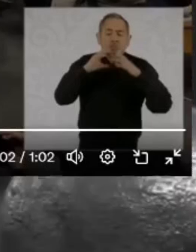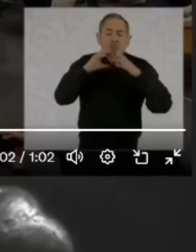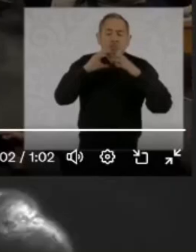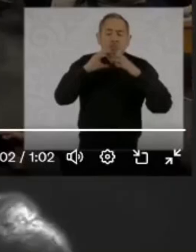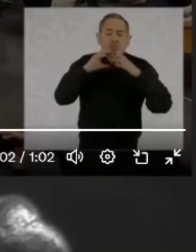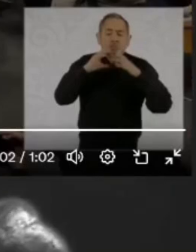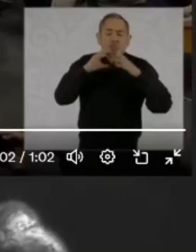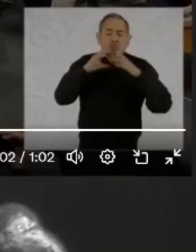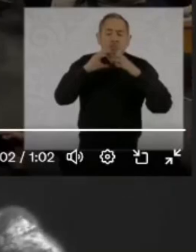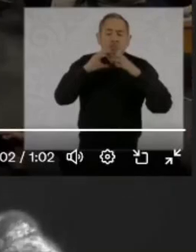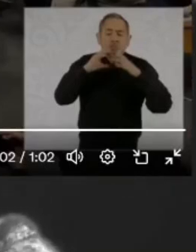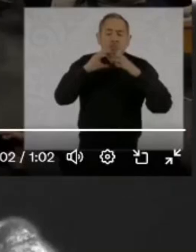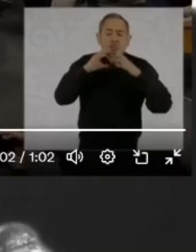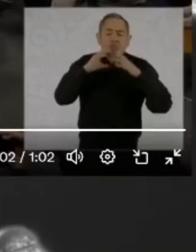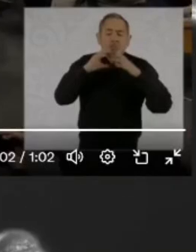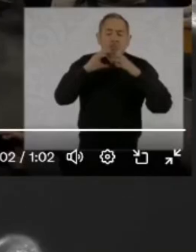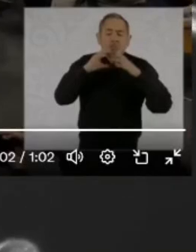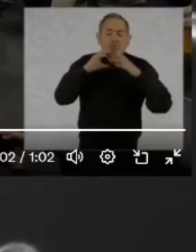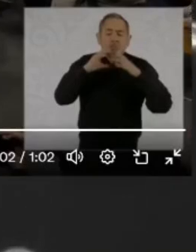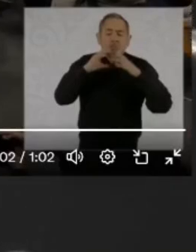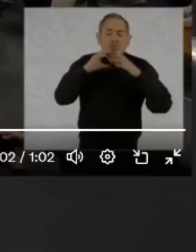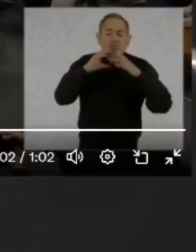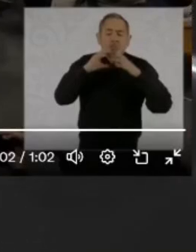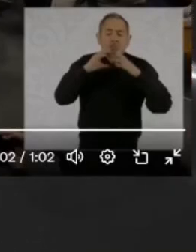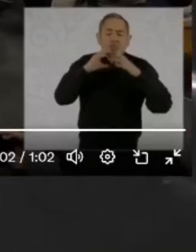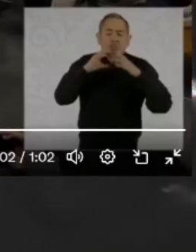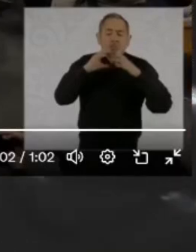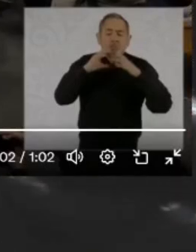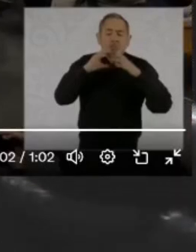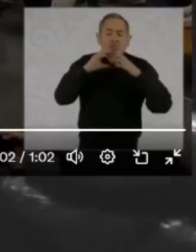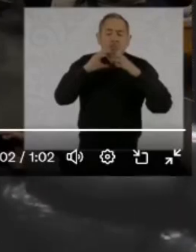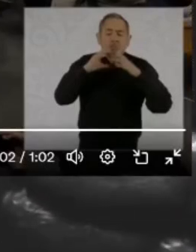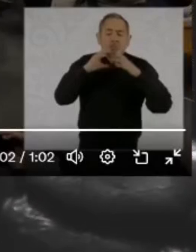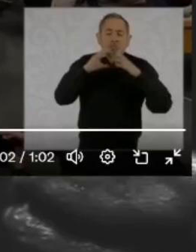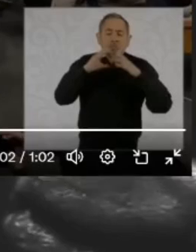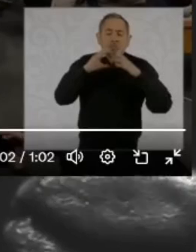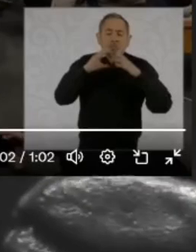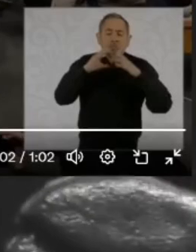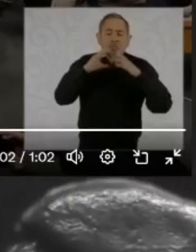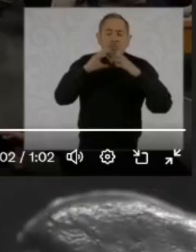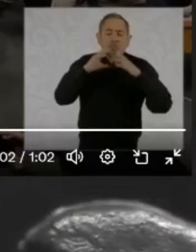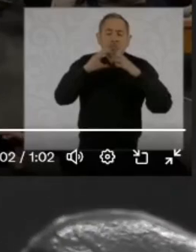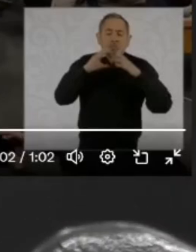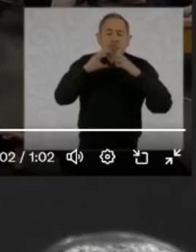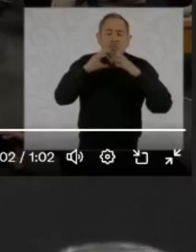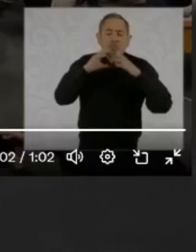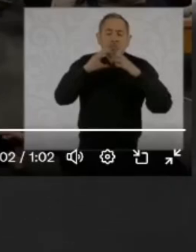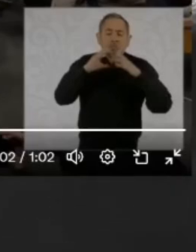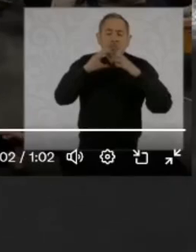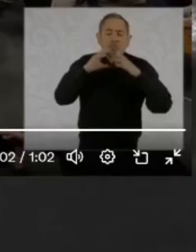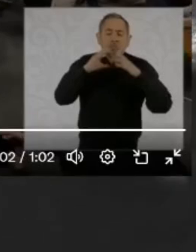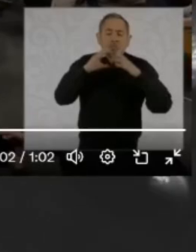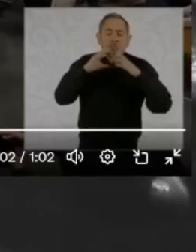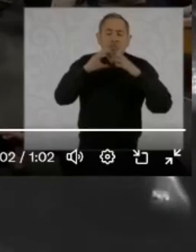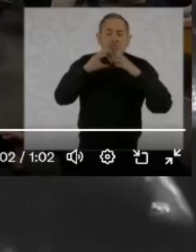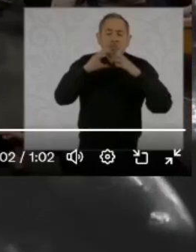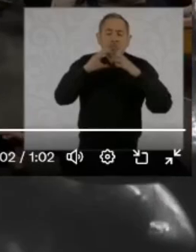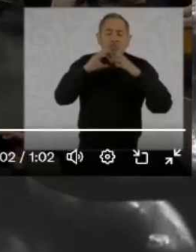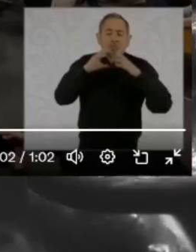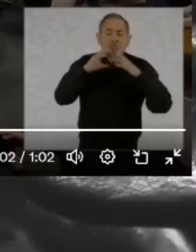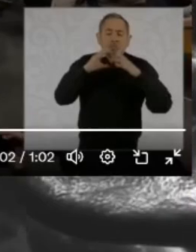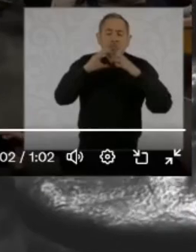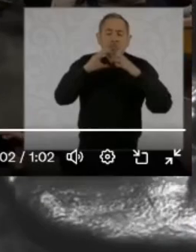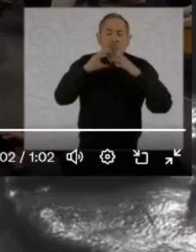persona paga bien, se preocupa por la gente, se preocupa por quien está, por quien